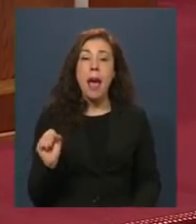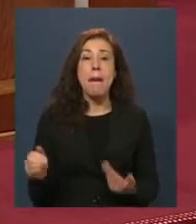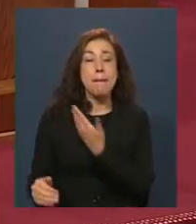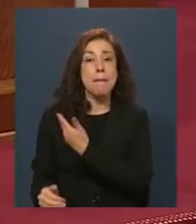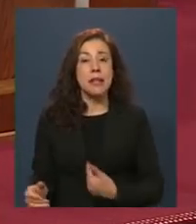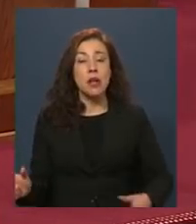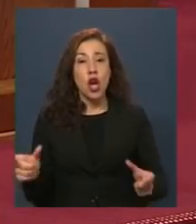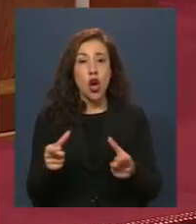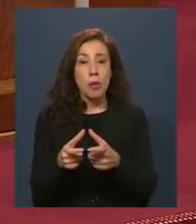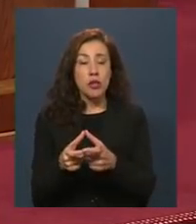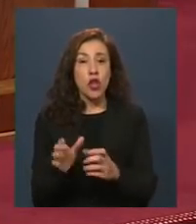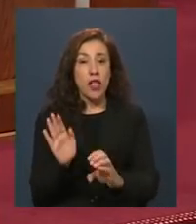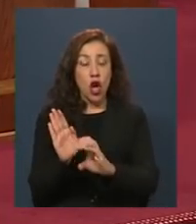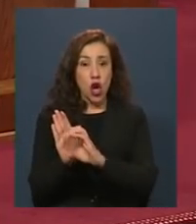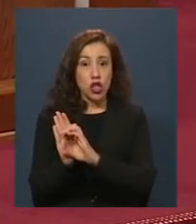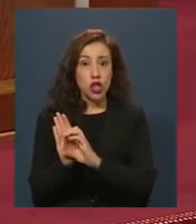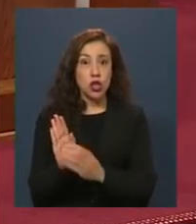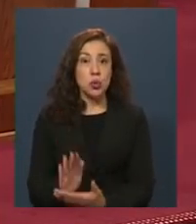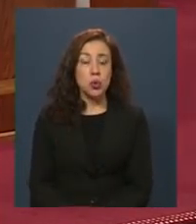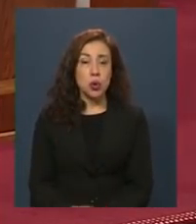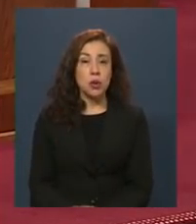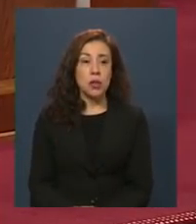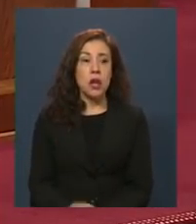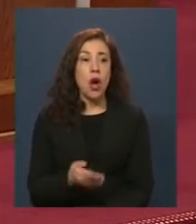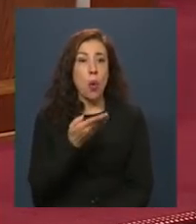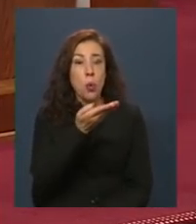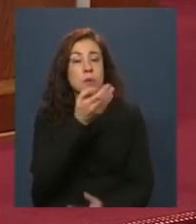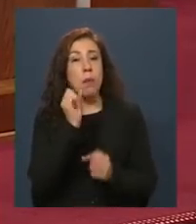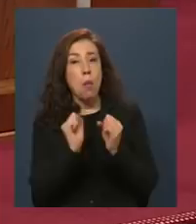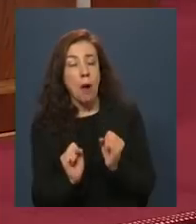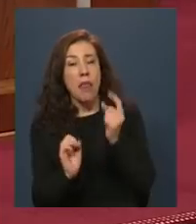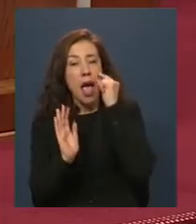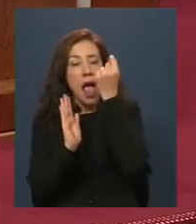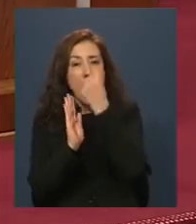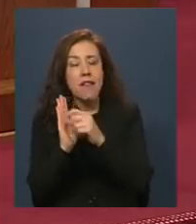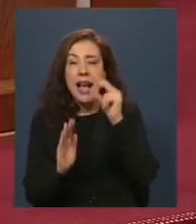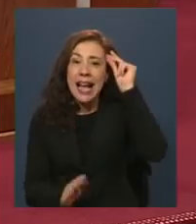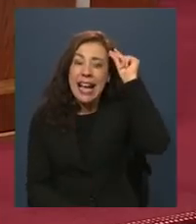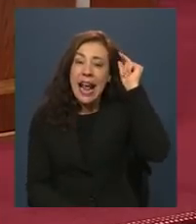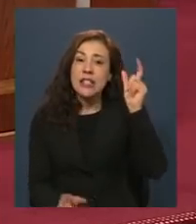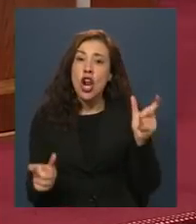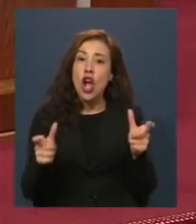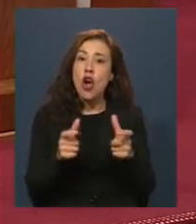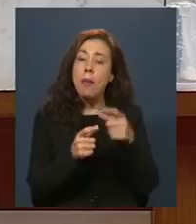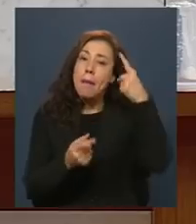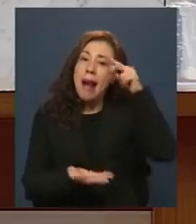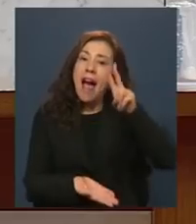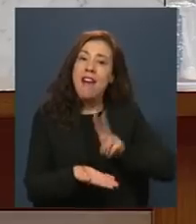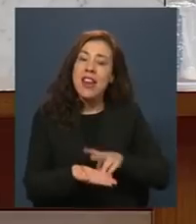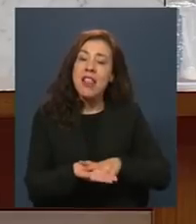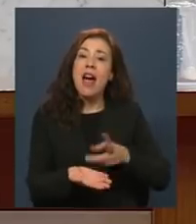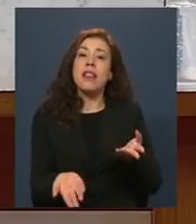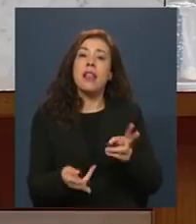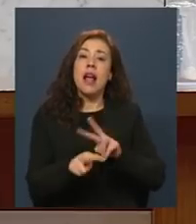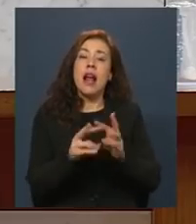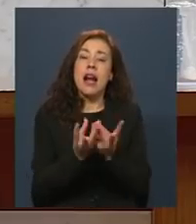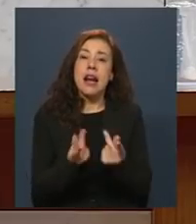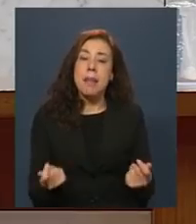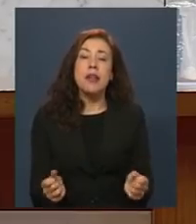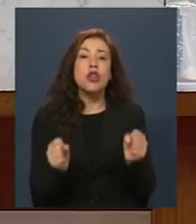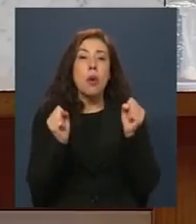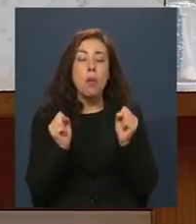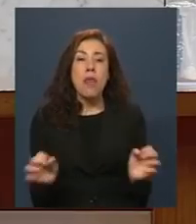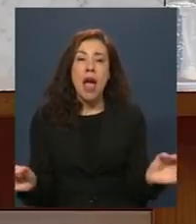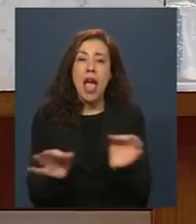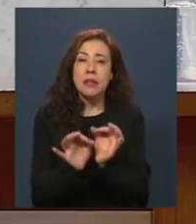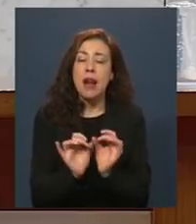Comisión de Constitución, que usted pueda evaluar la creación de una comisión para la verdad y la reparación, que pueda